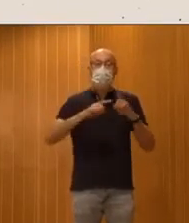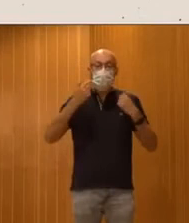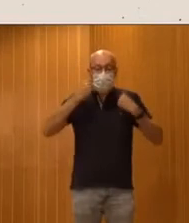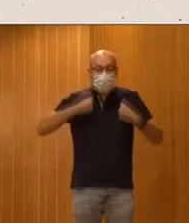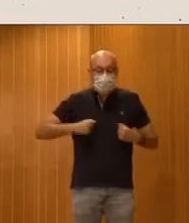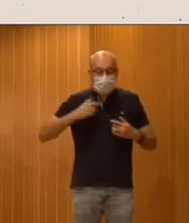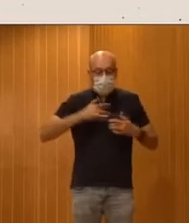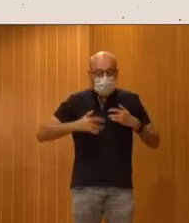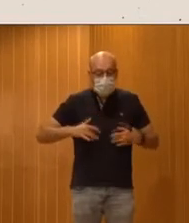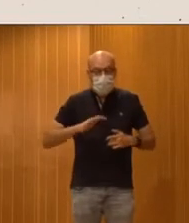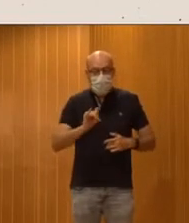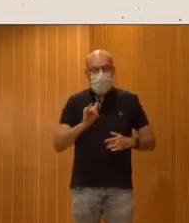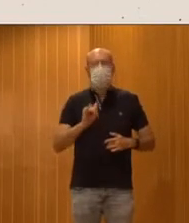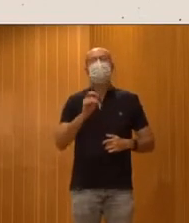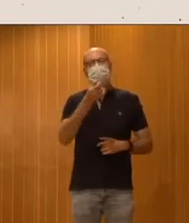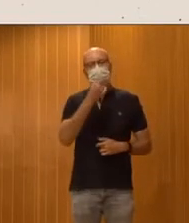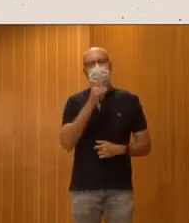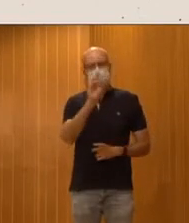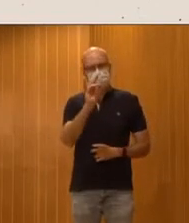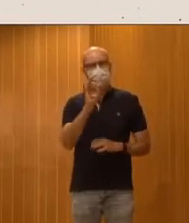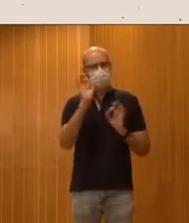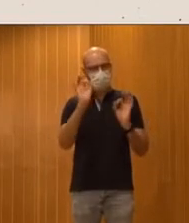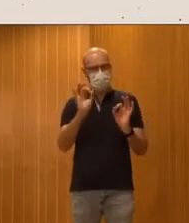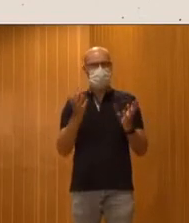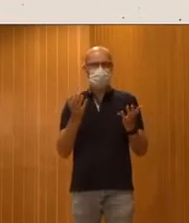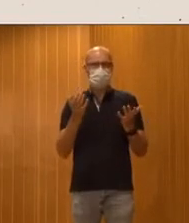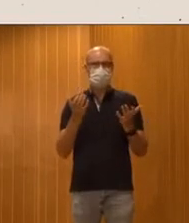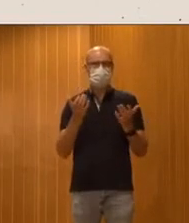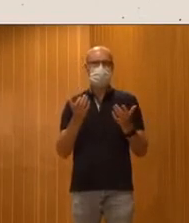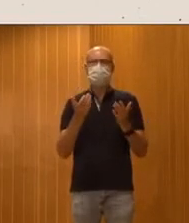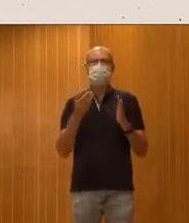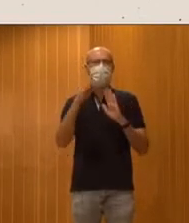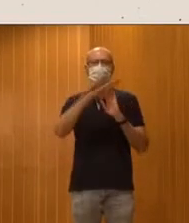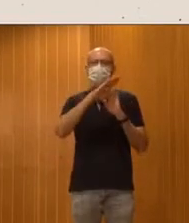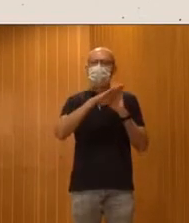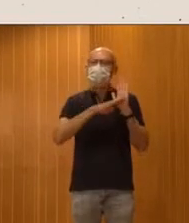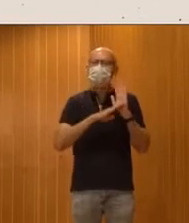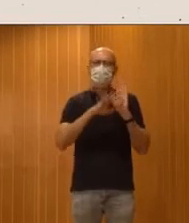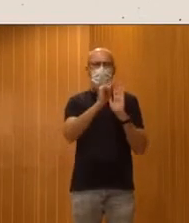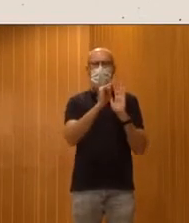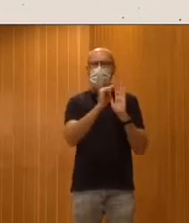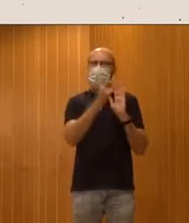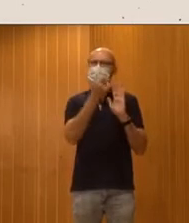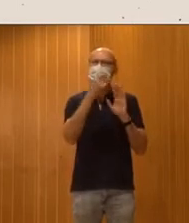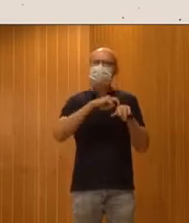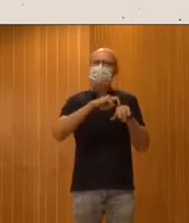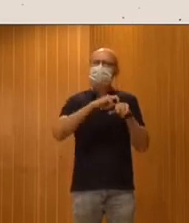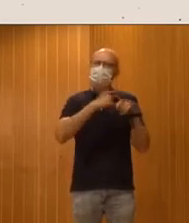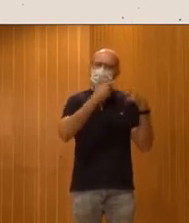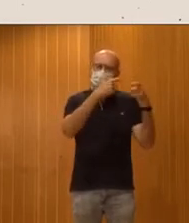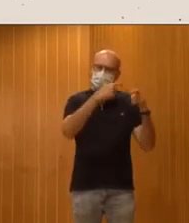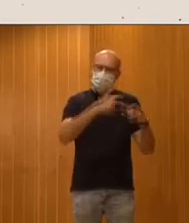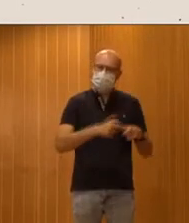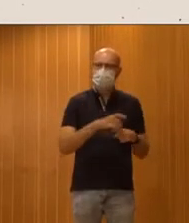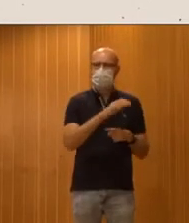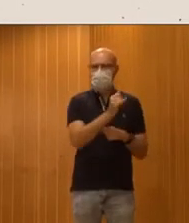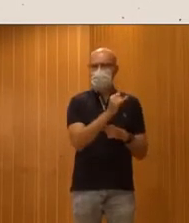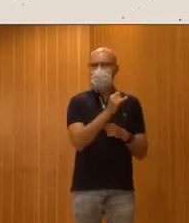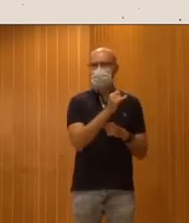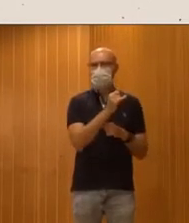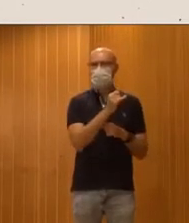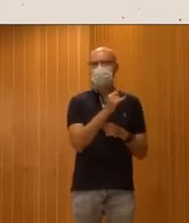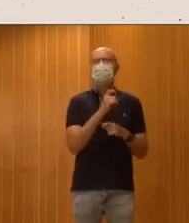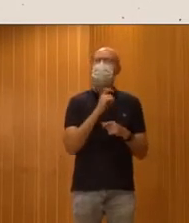pues entonces ya sí que empezamos a utilizar psicofármacos. Los criterios diagnósticos vienen especificados, cada uno con